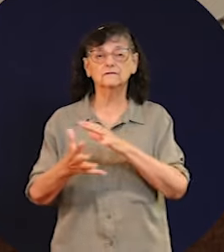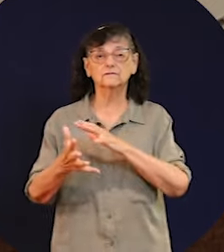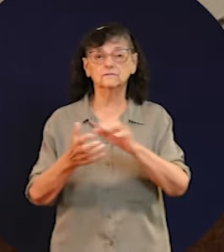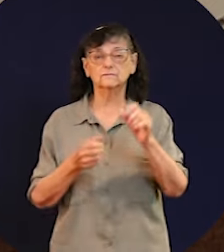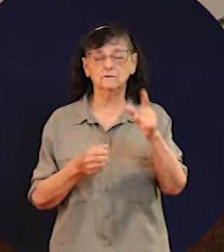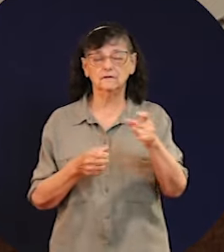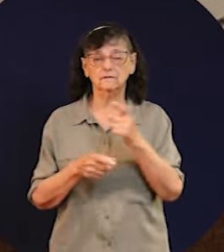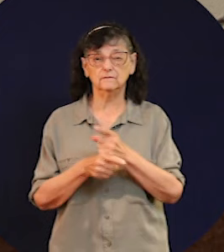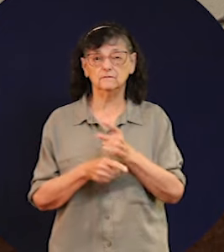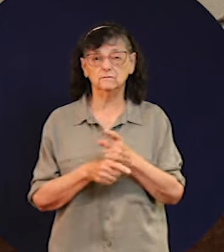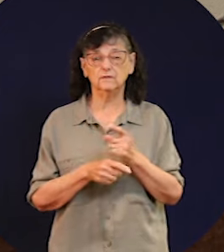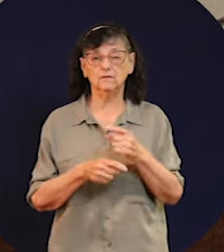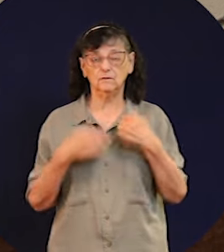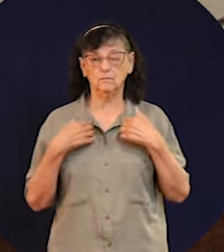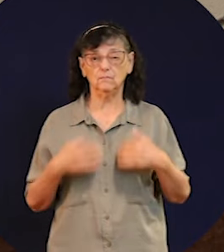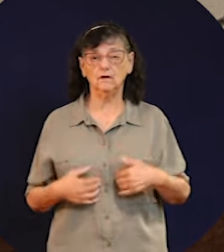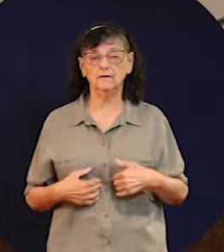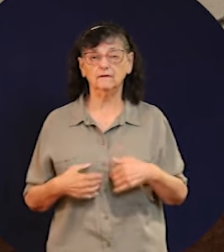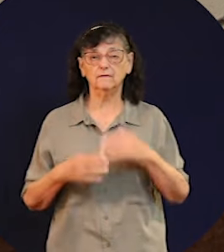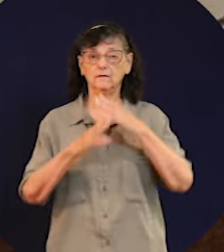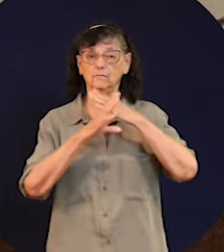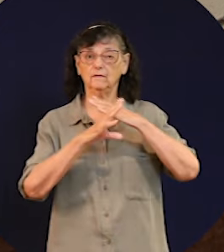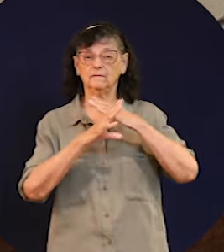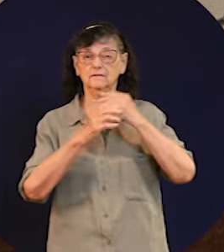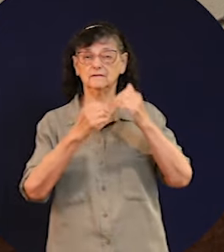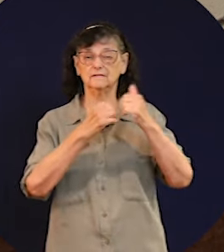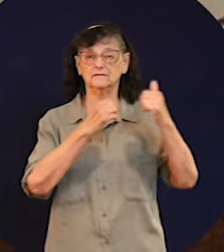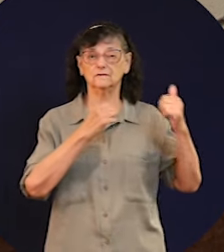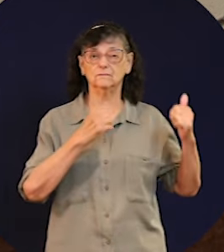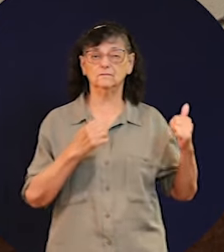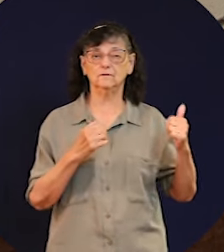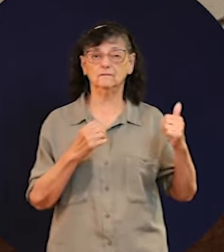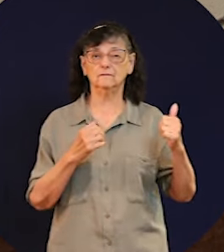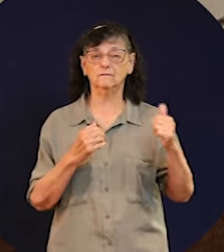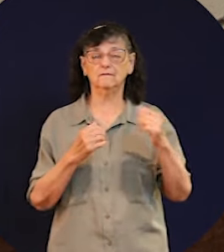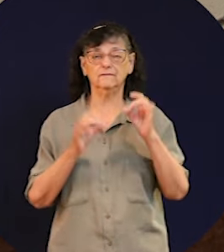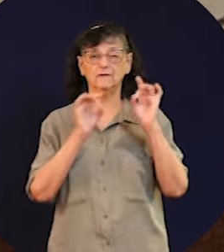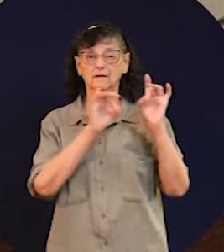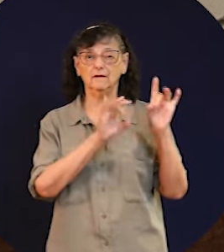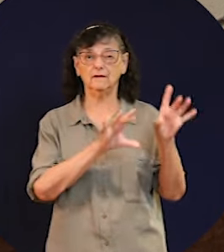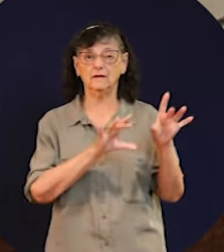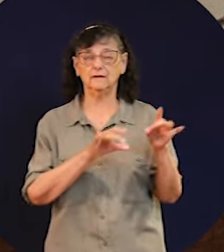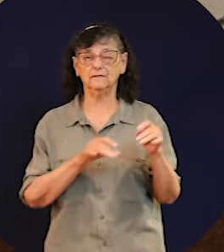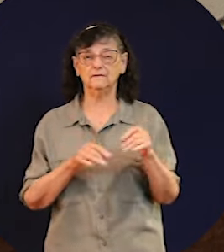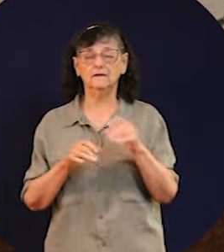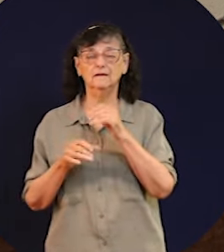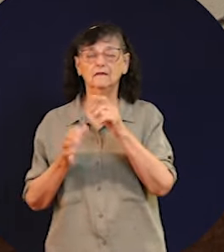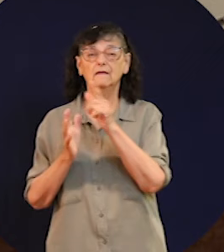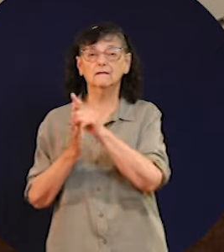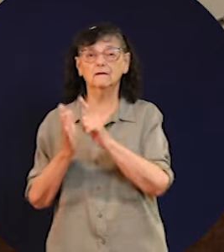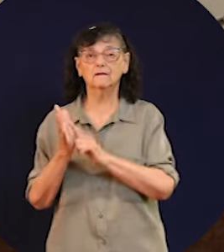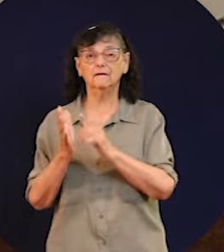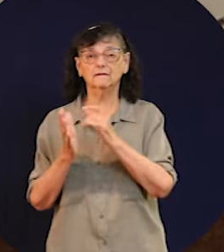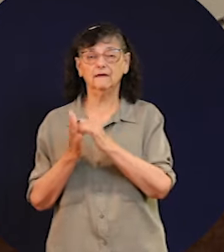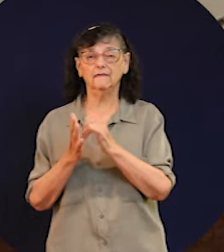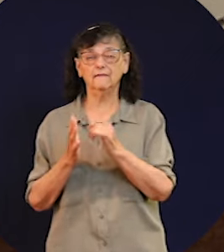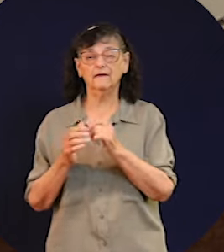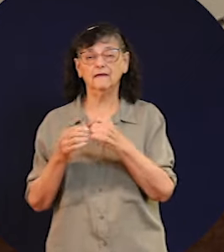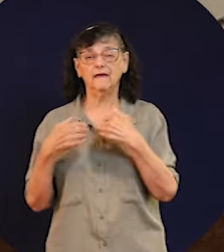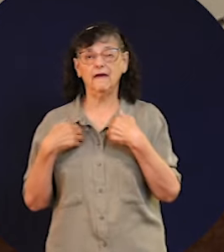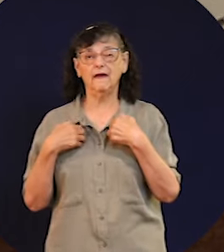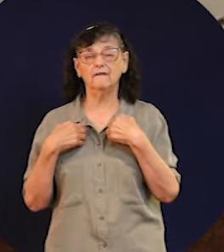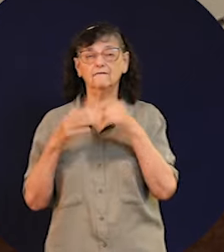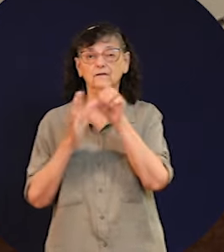en su propio cuerpo la barrera que los separaba, el odio. Él abolió la ley que consistía